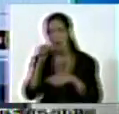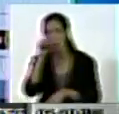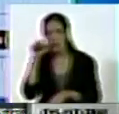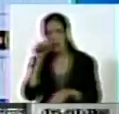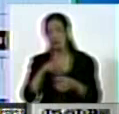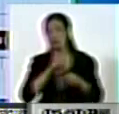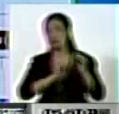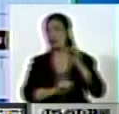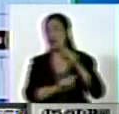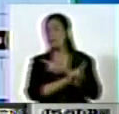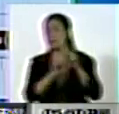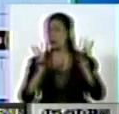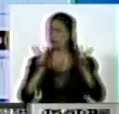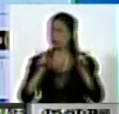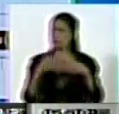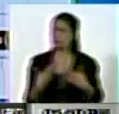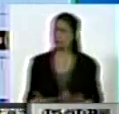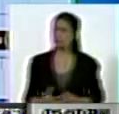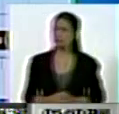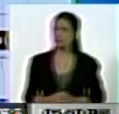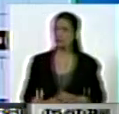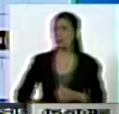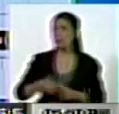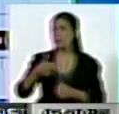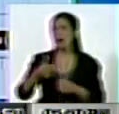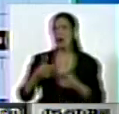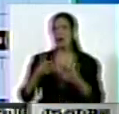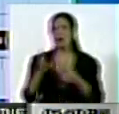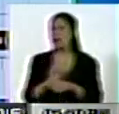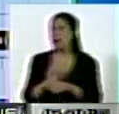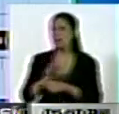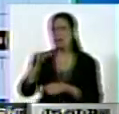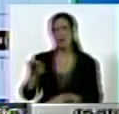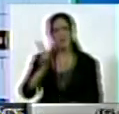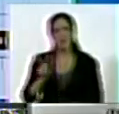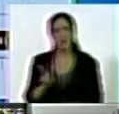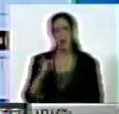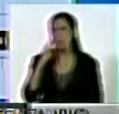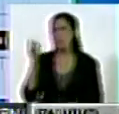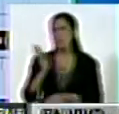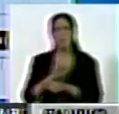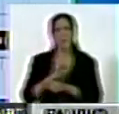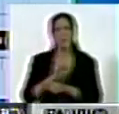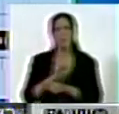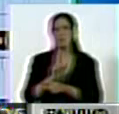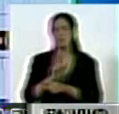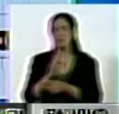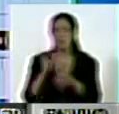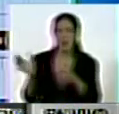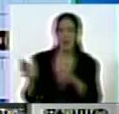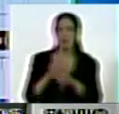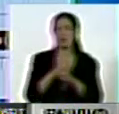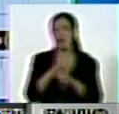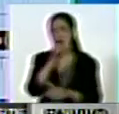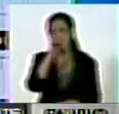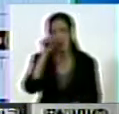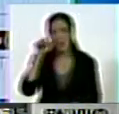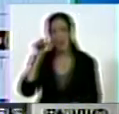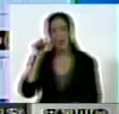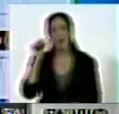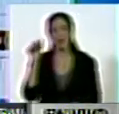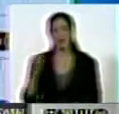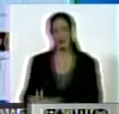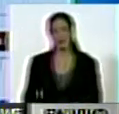Y curiosamente, aumentó la efectividad de nuestro país en la incautación de